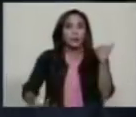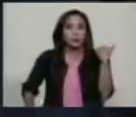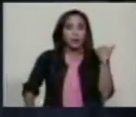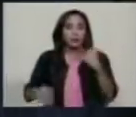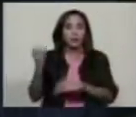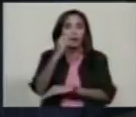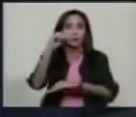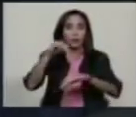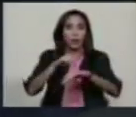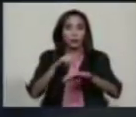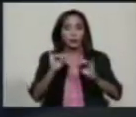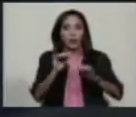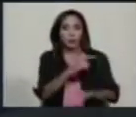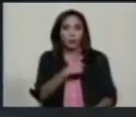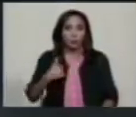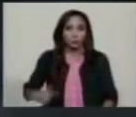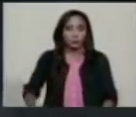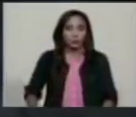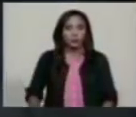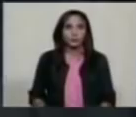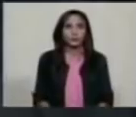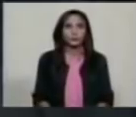Nacional Popular.